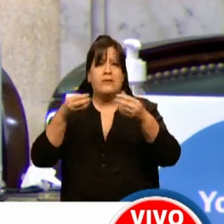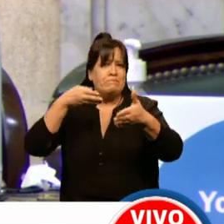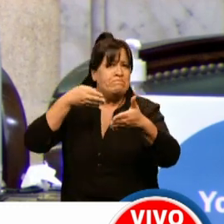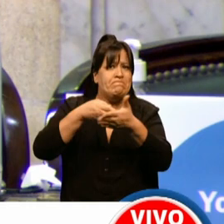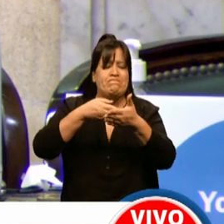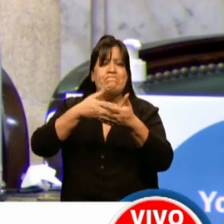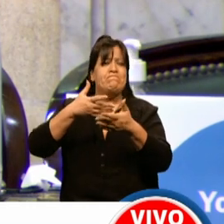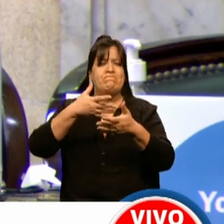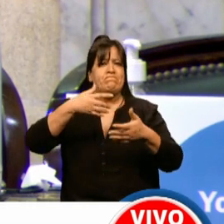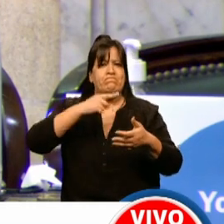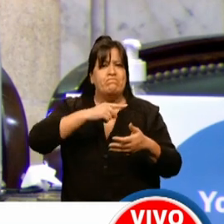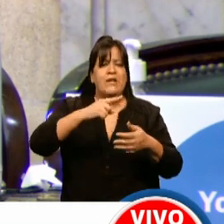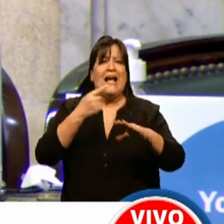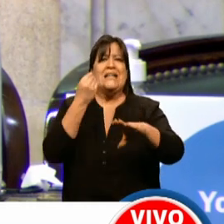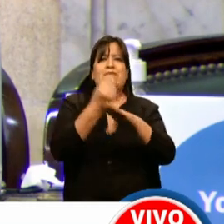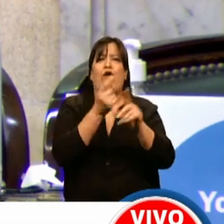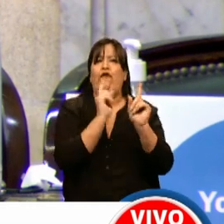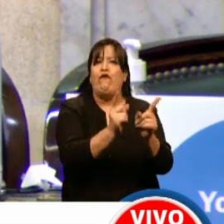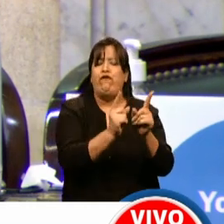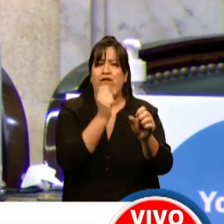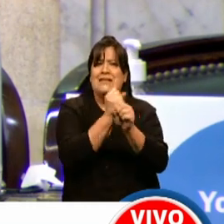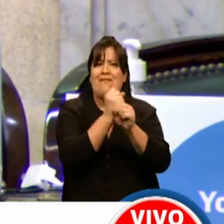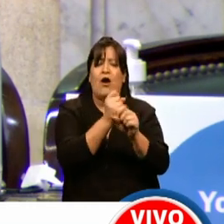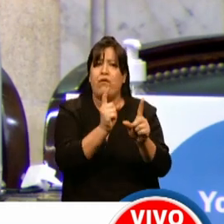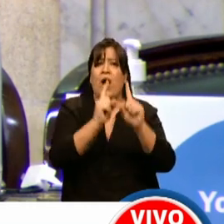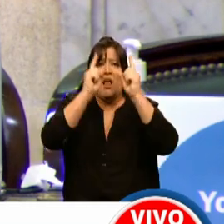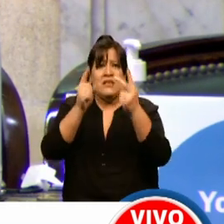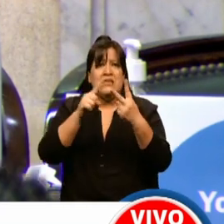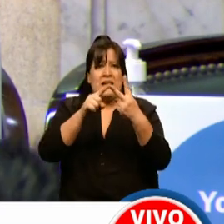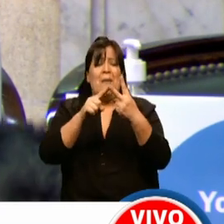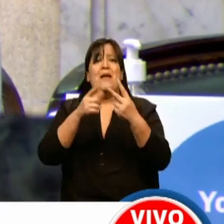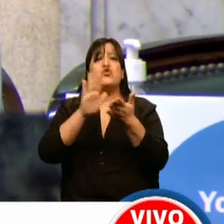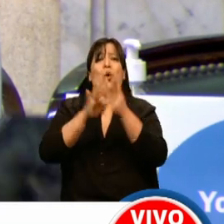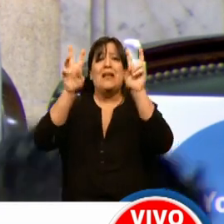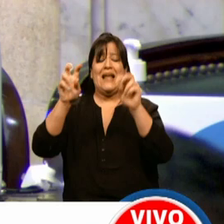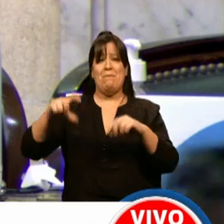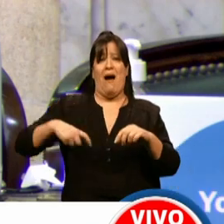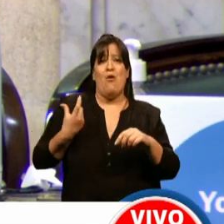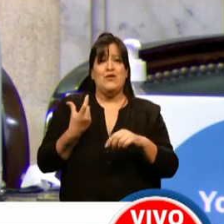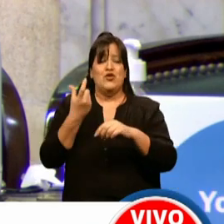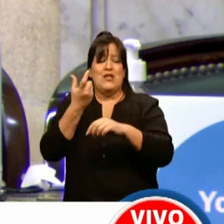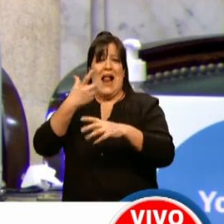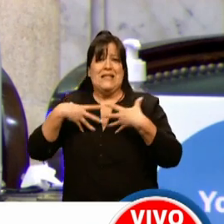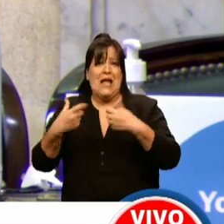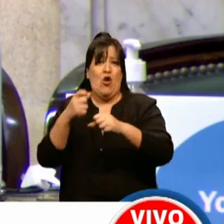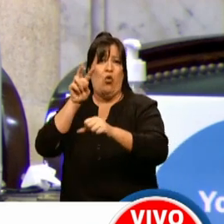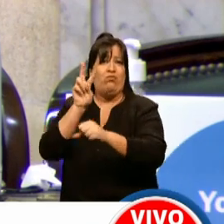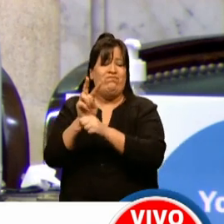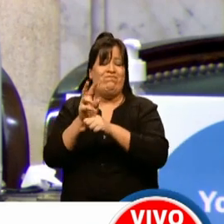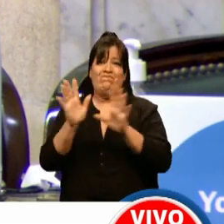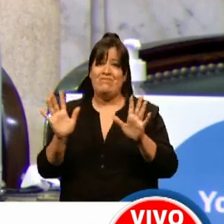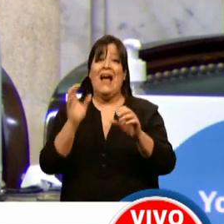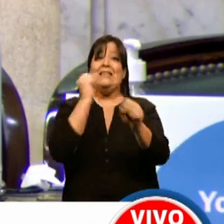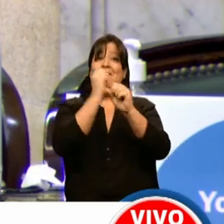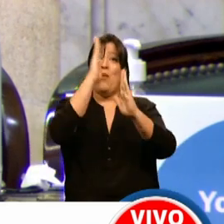tener un trabajo estable sino también la precariedad en las coberturas de salud un trabajo formal que va a